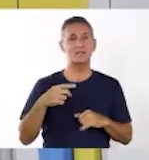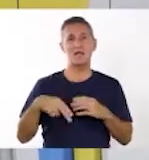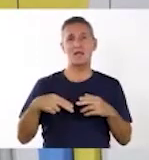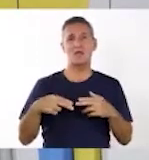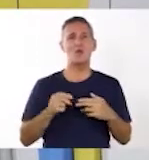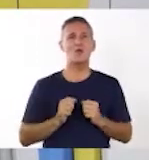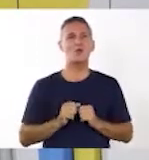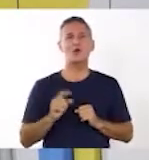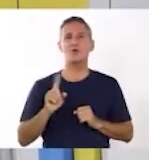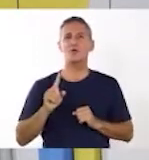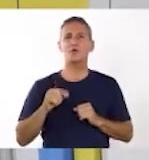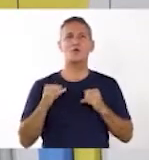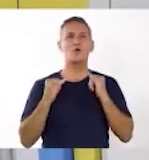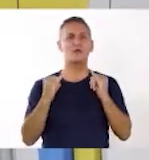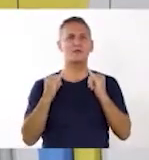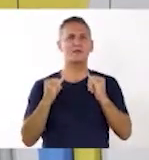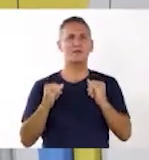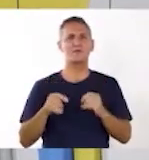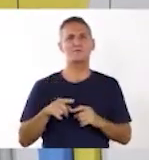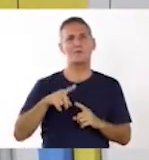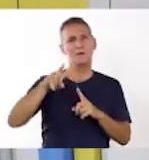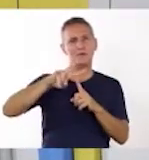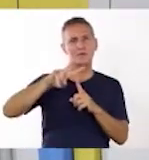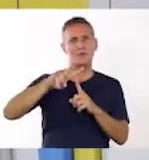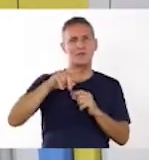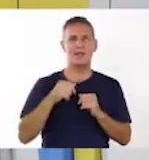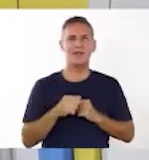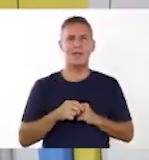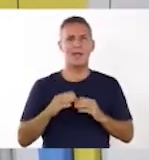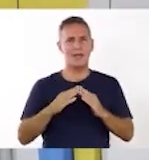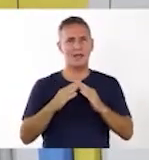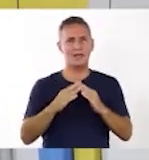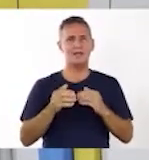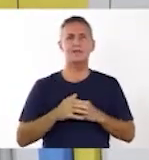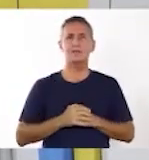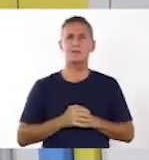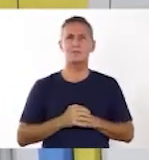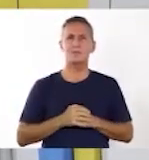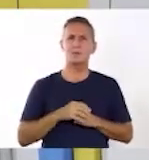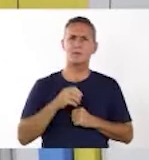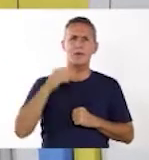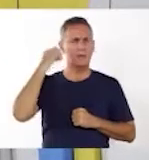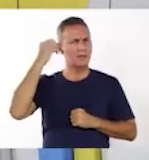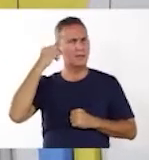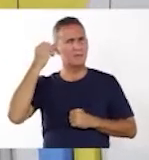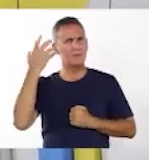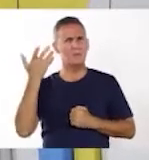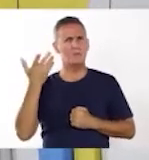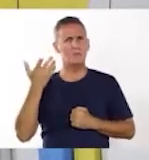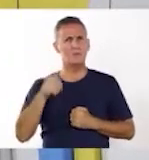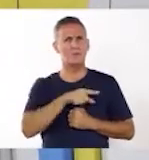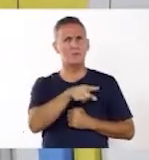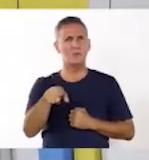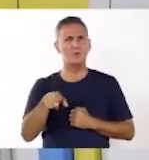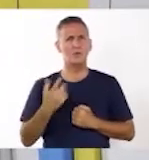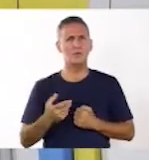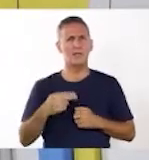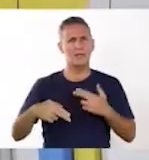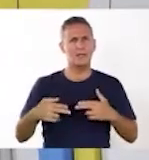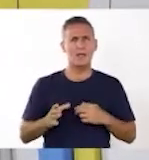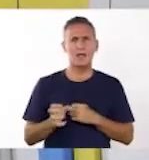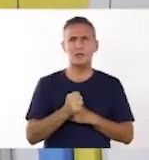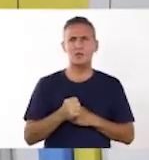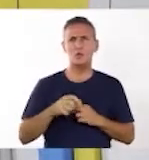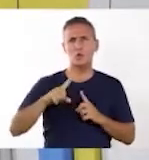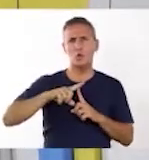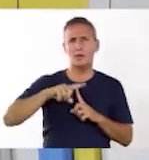las orientaciones a sus hogares. Bien, hay algo que me preocupa. ¿Ustedes están